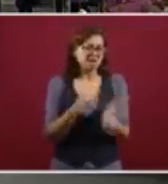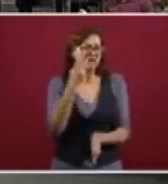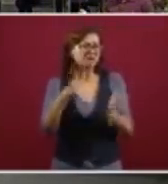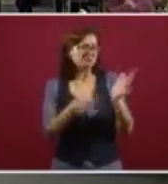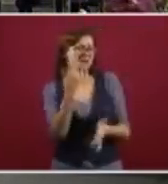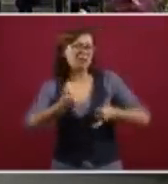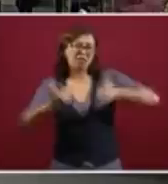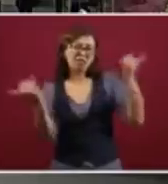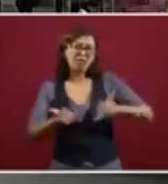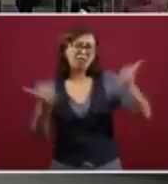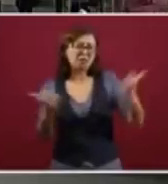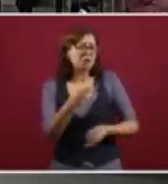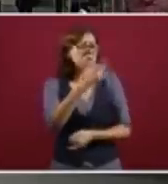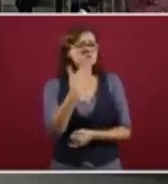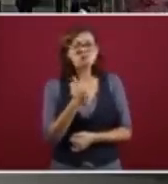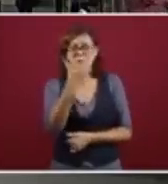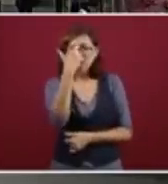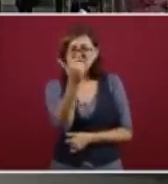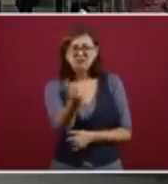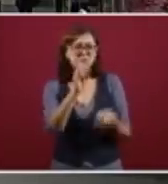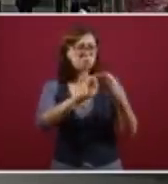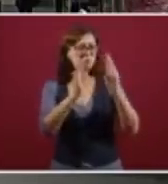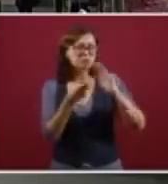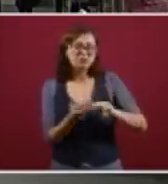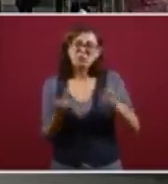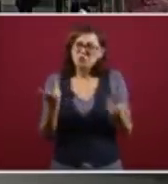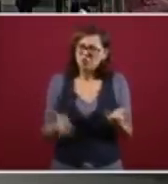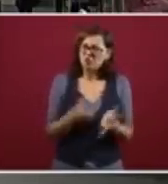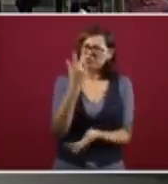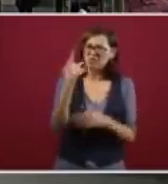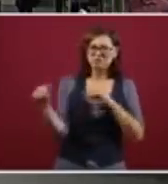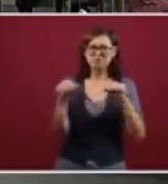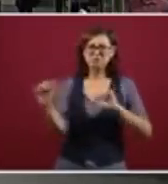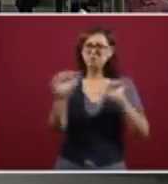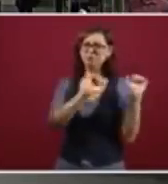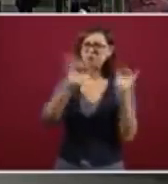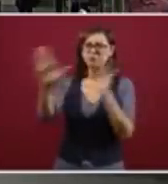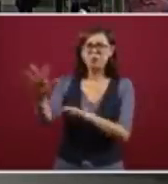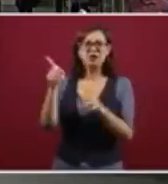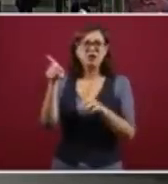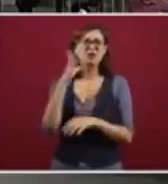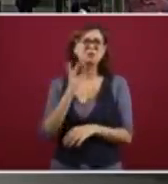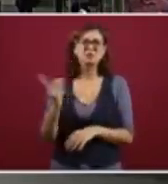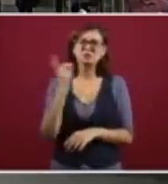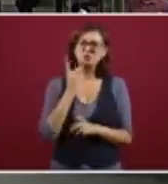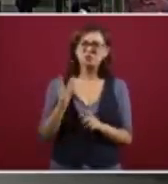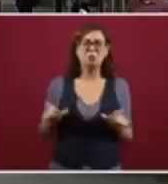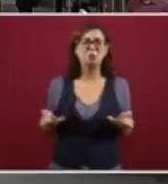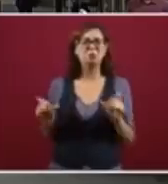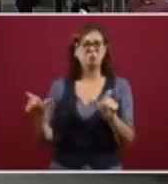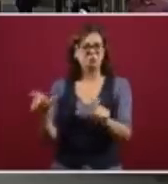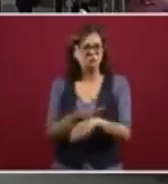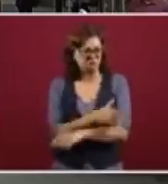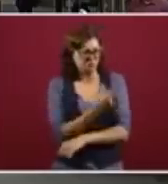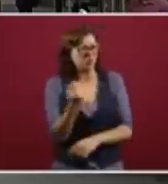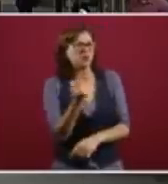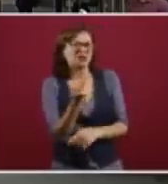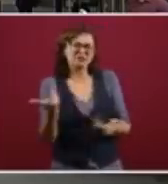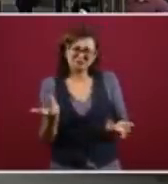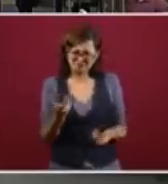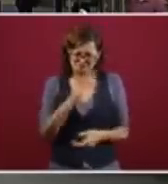acuerdos que usted ha alcanzado con ellos se justifican estas movilizaciones, estos bloqueos parciales a la Cámara de Diputados. Y otra pregunta.